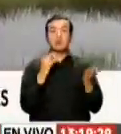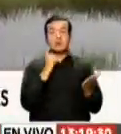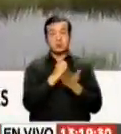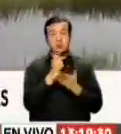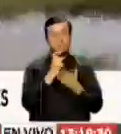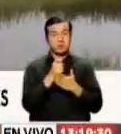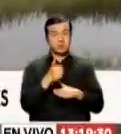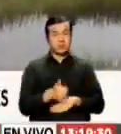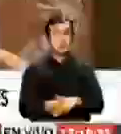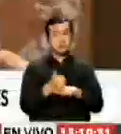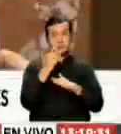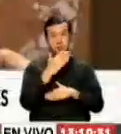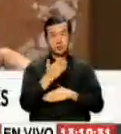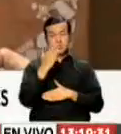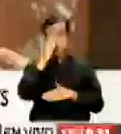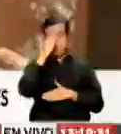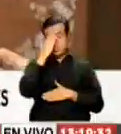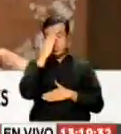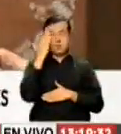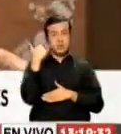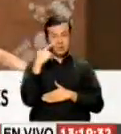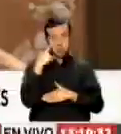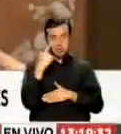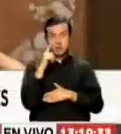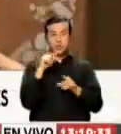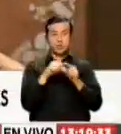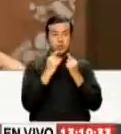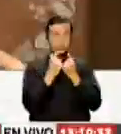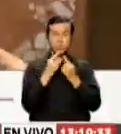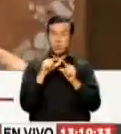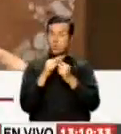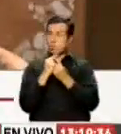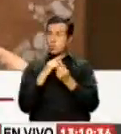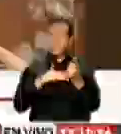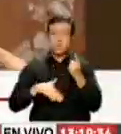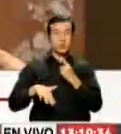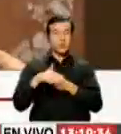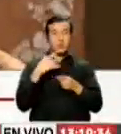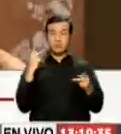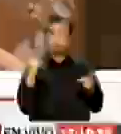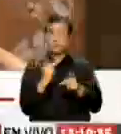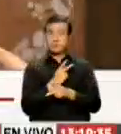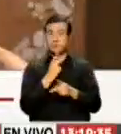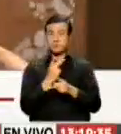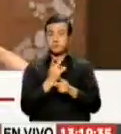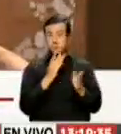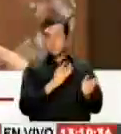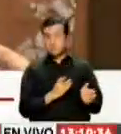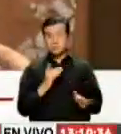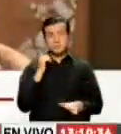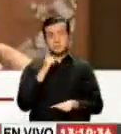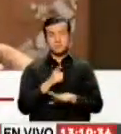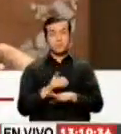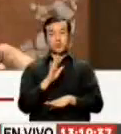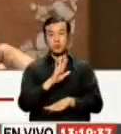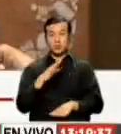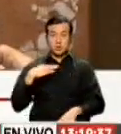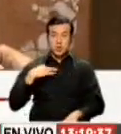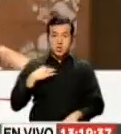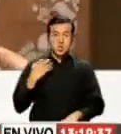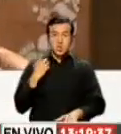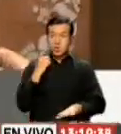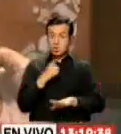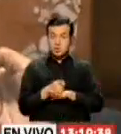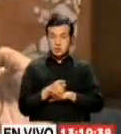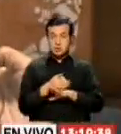a las autoridades. Vemos que hay una fuerza de estos grupos ambientalistas extremistas de querer imponer su voluntad a como dé lugar,